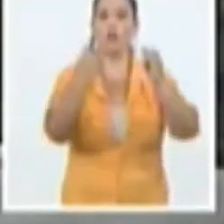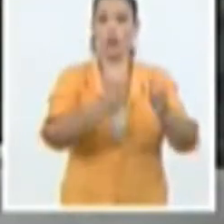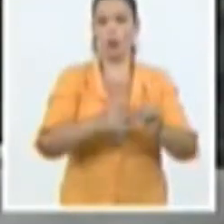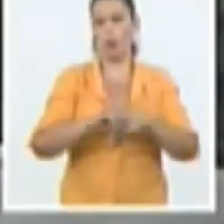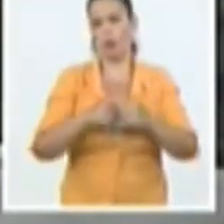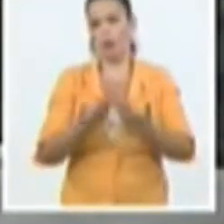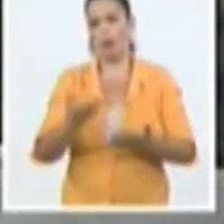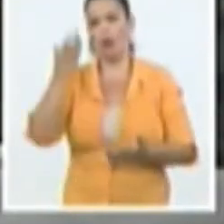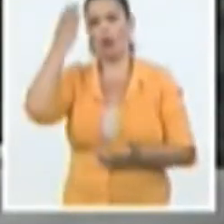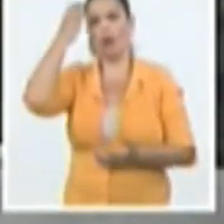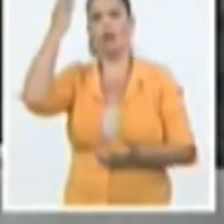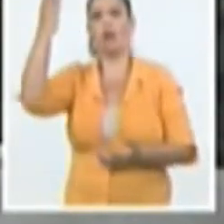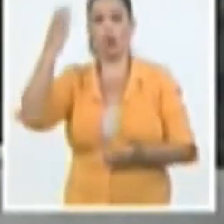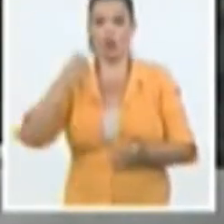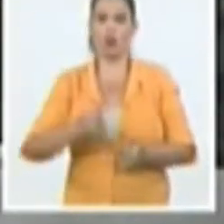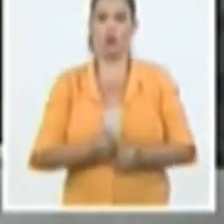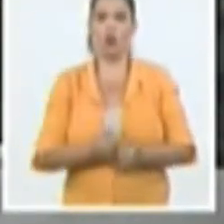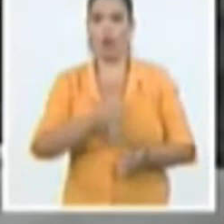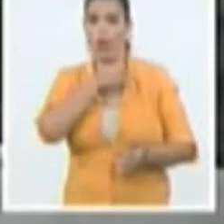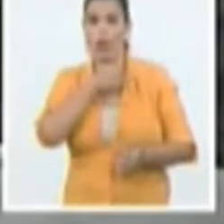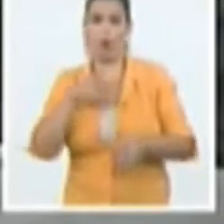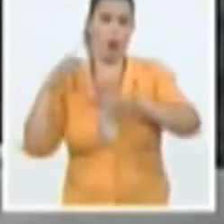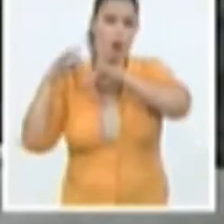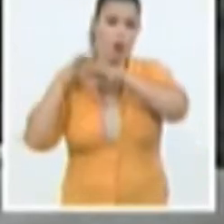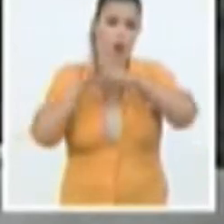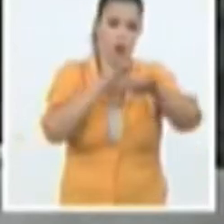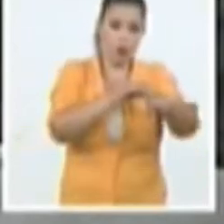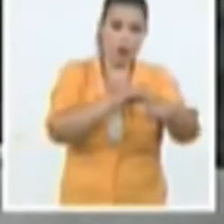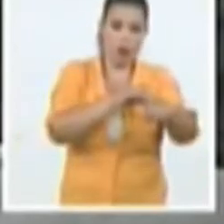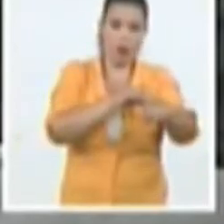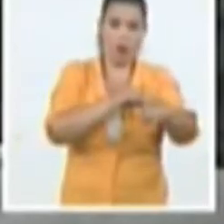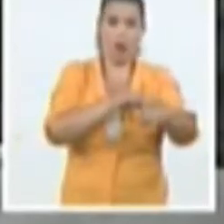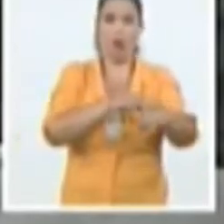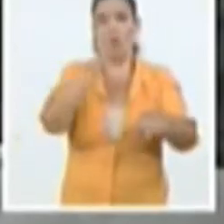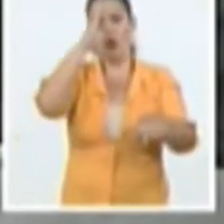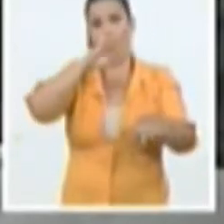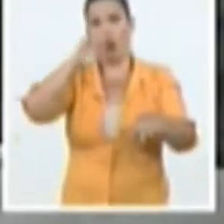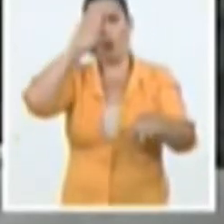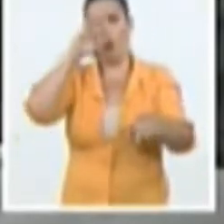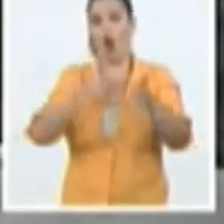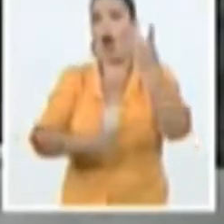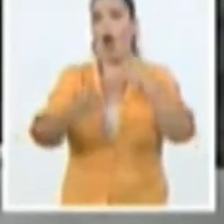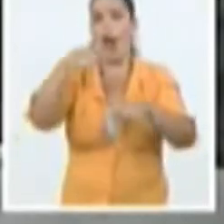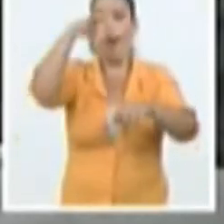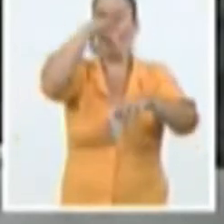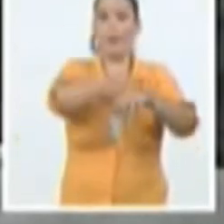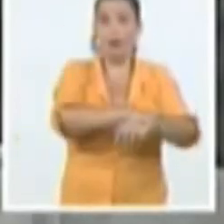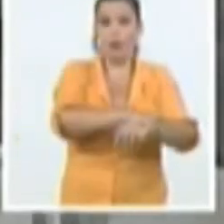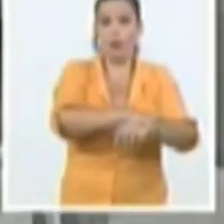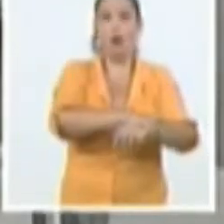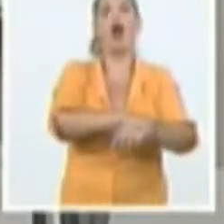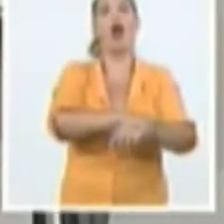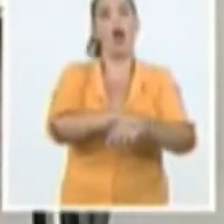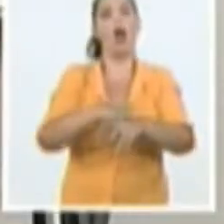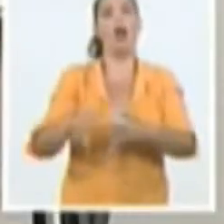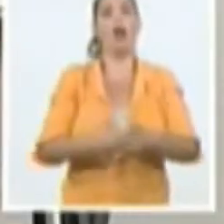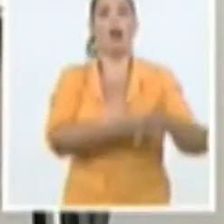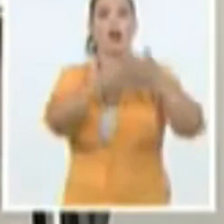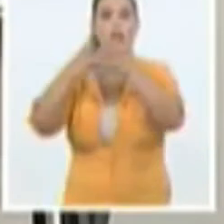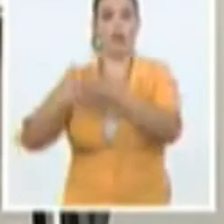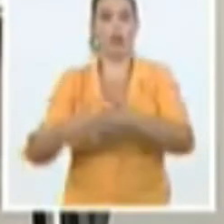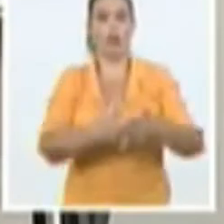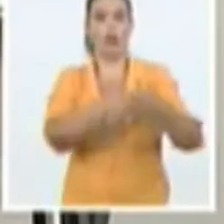Cuba procesa a los convocantes a la marcha. Pero Cuba no acepta amenazas ni se